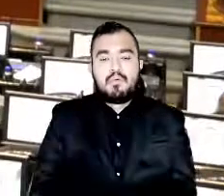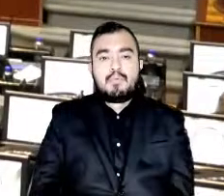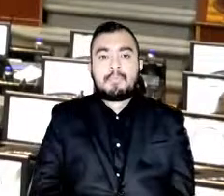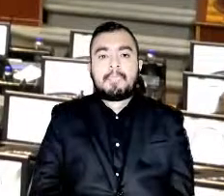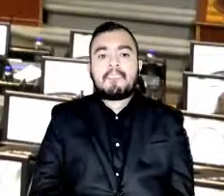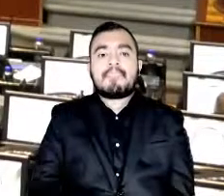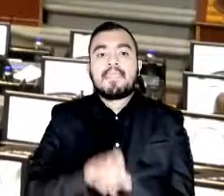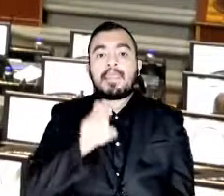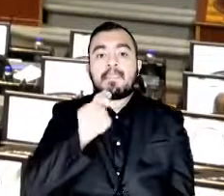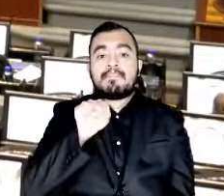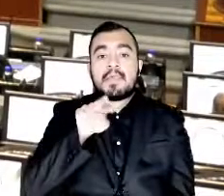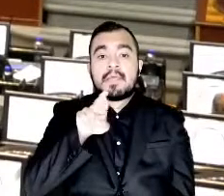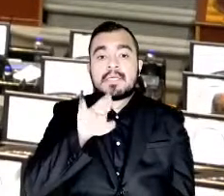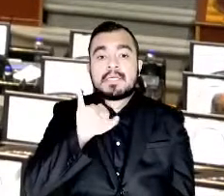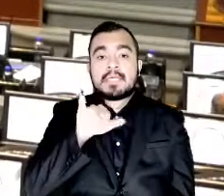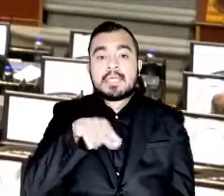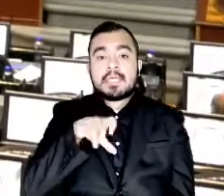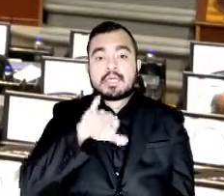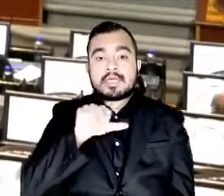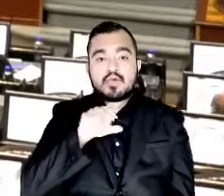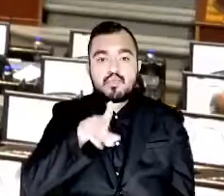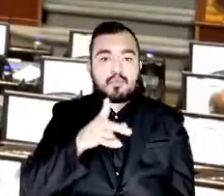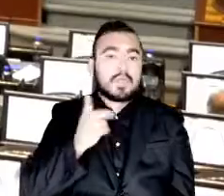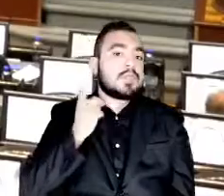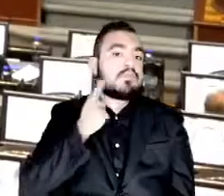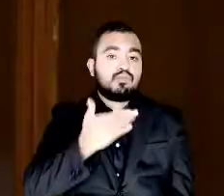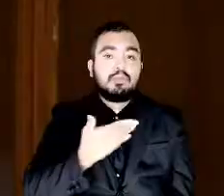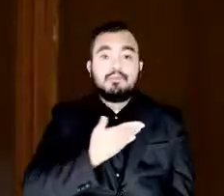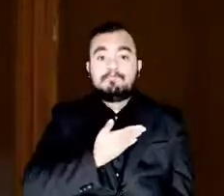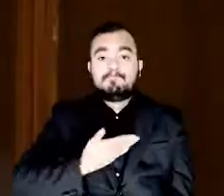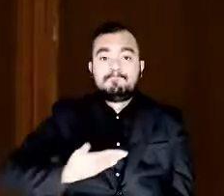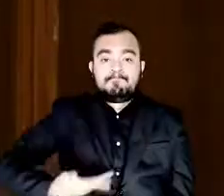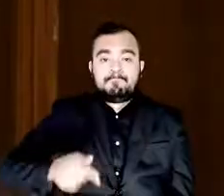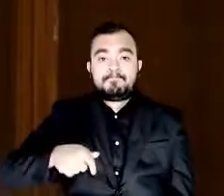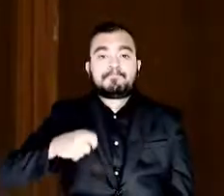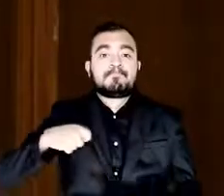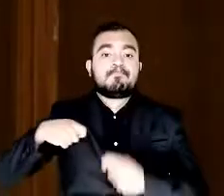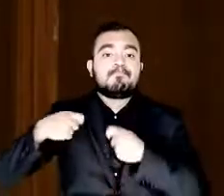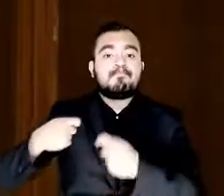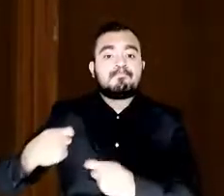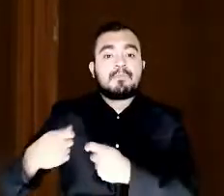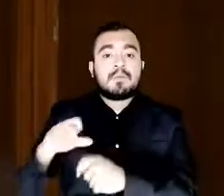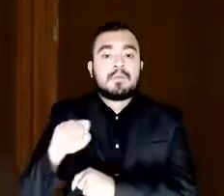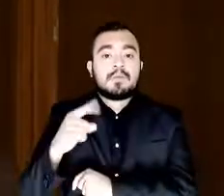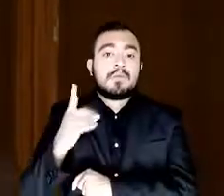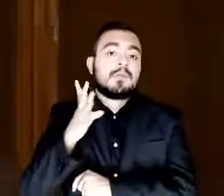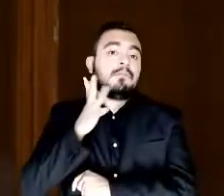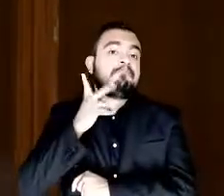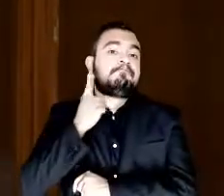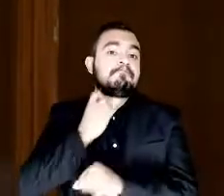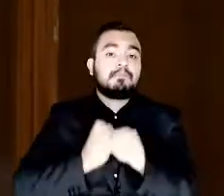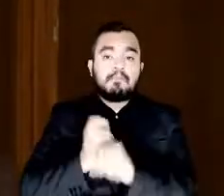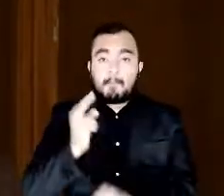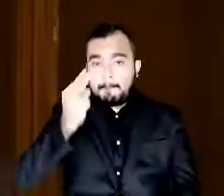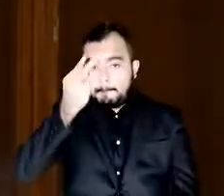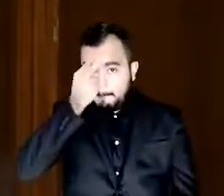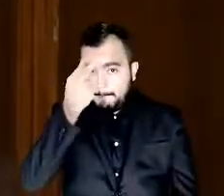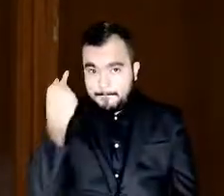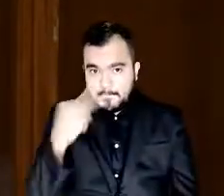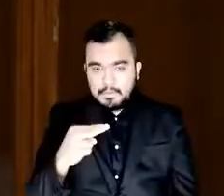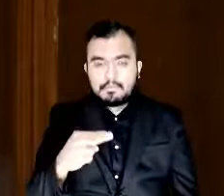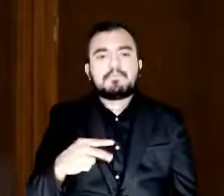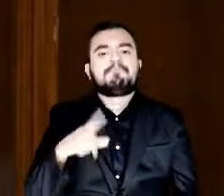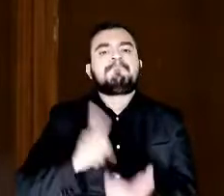Enrique diputado Enrique Jacob Rocha presidente de la honorable sexagésimo primer legislatura del Estado de México para